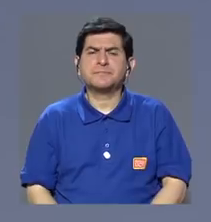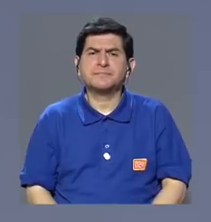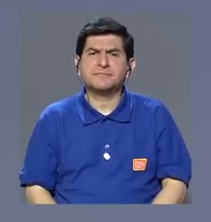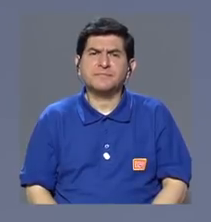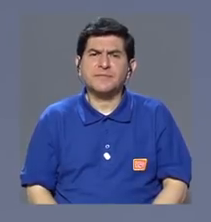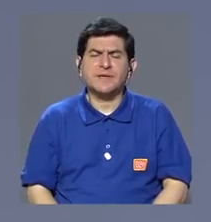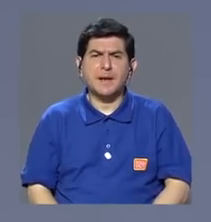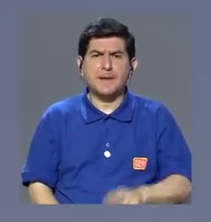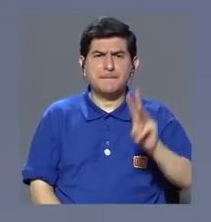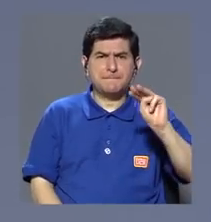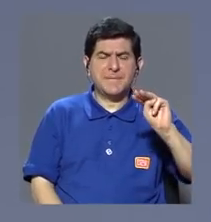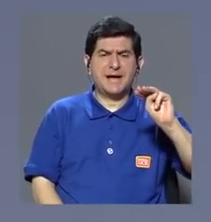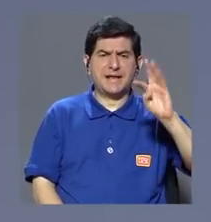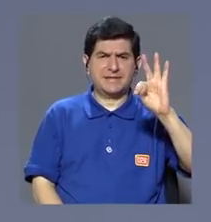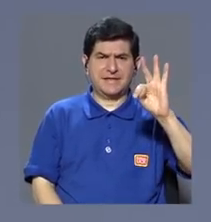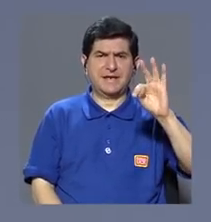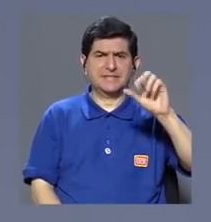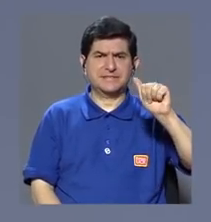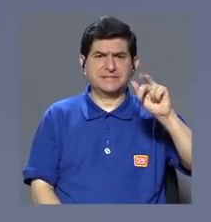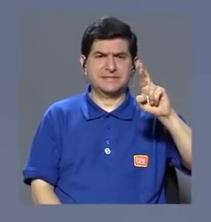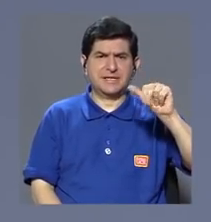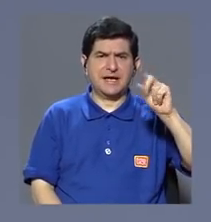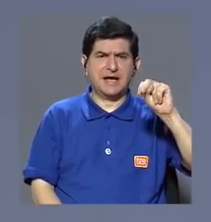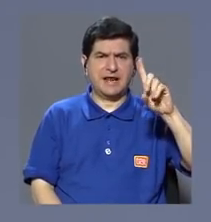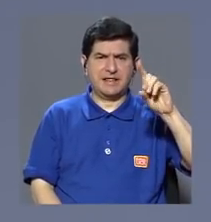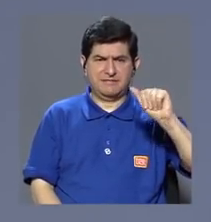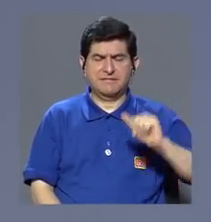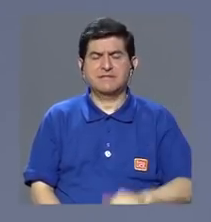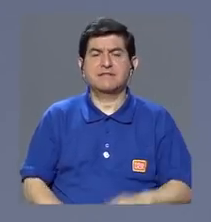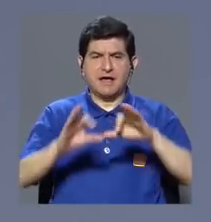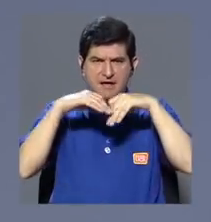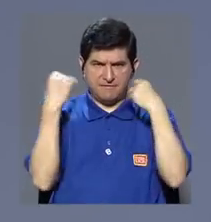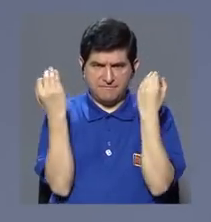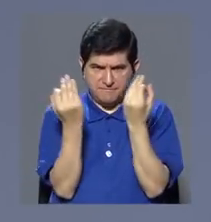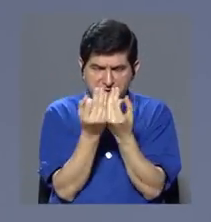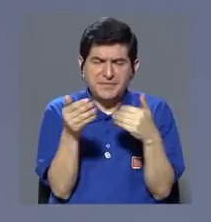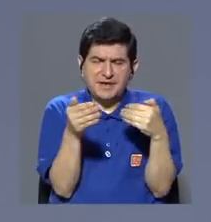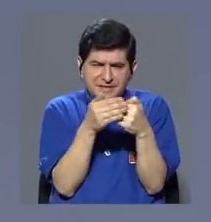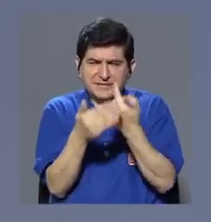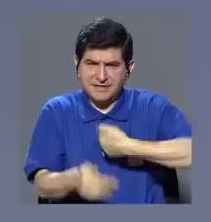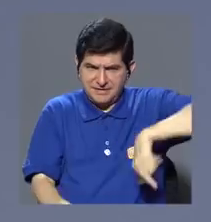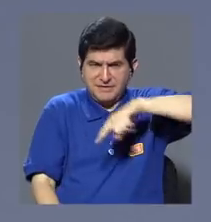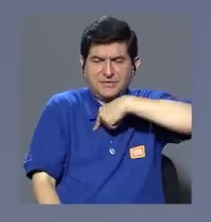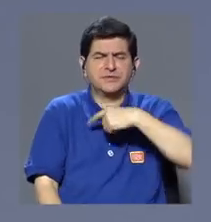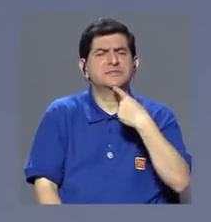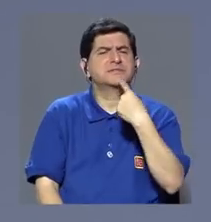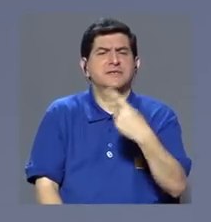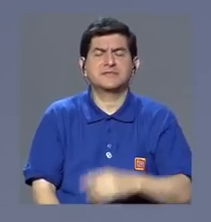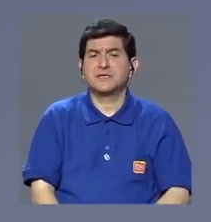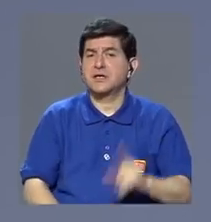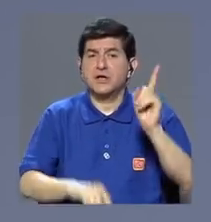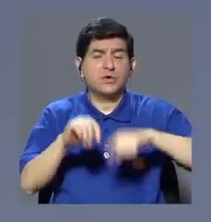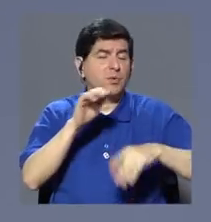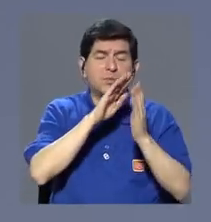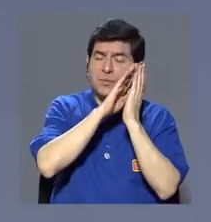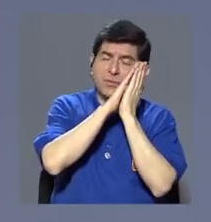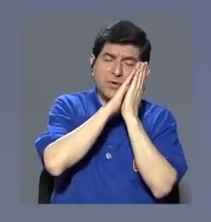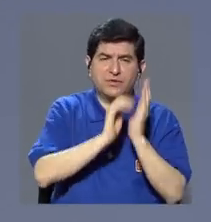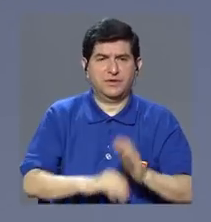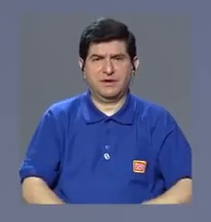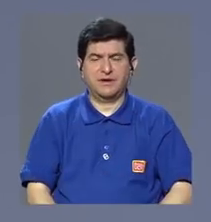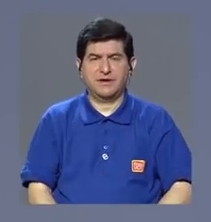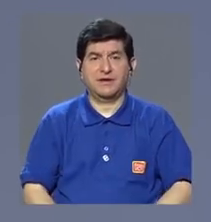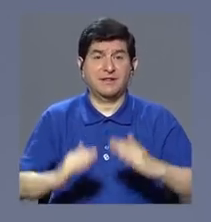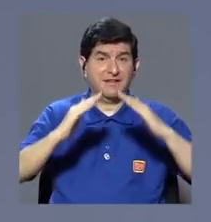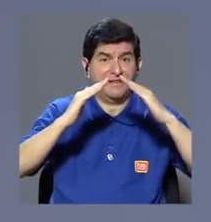maria teresa aranda de familia y mexicano a nosotros nos comentaba que no podían dormir porque